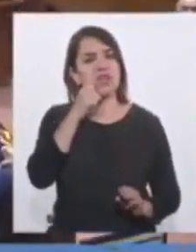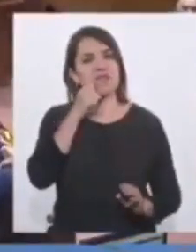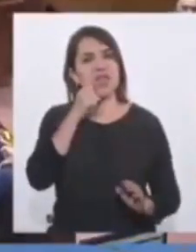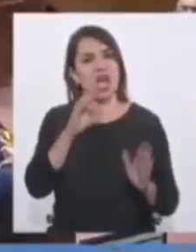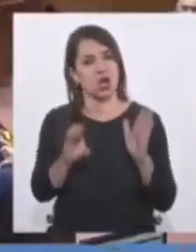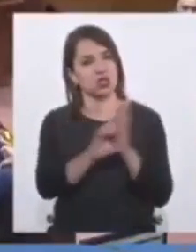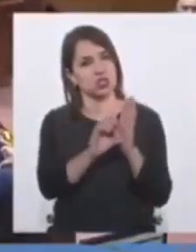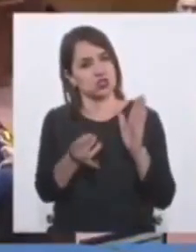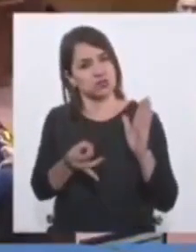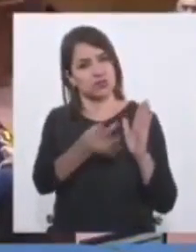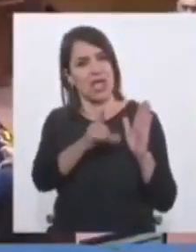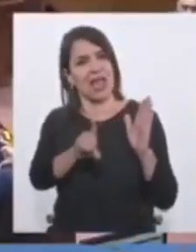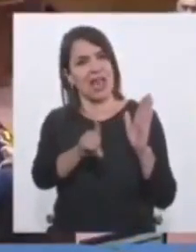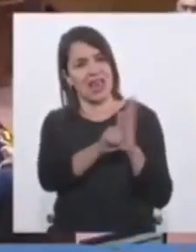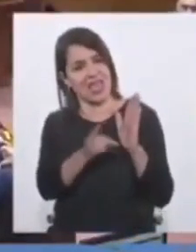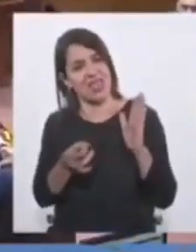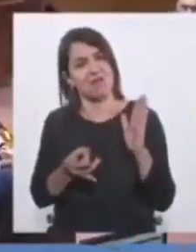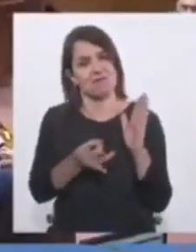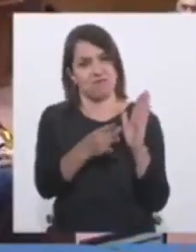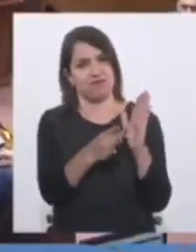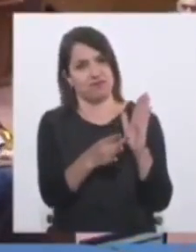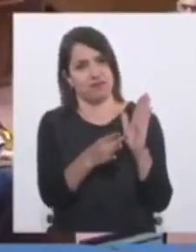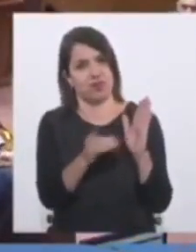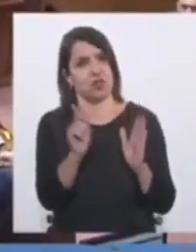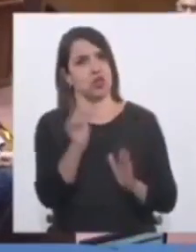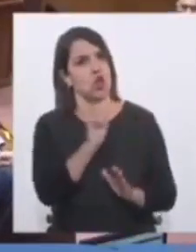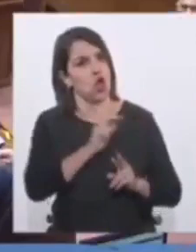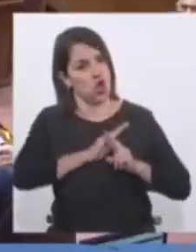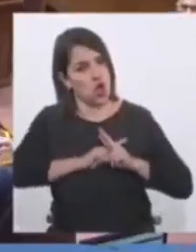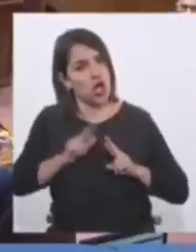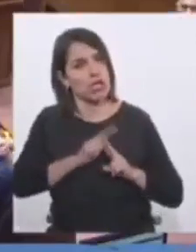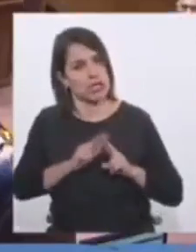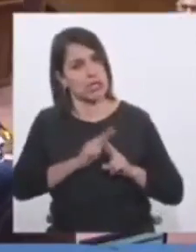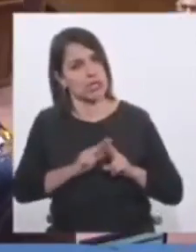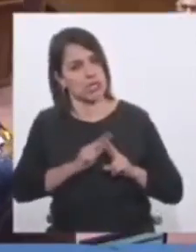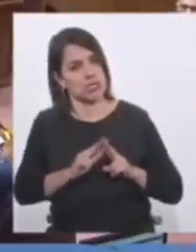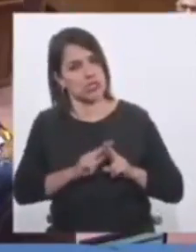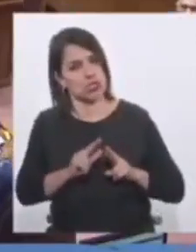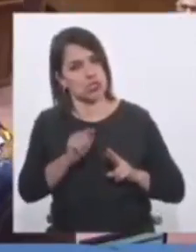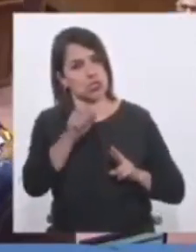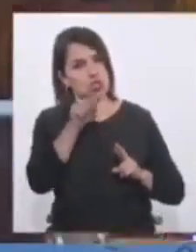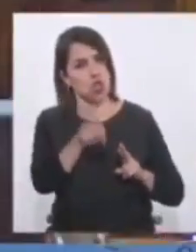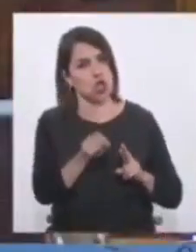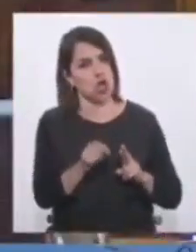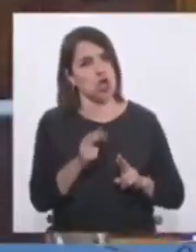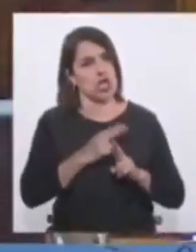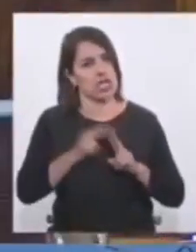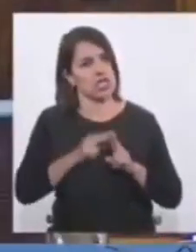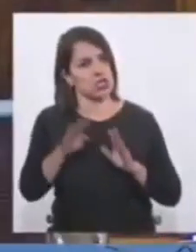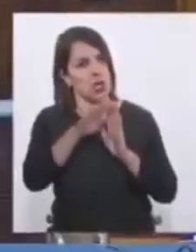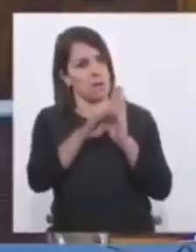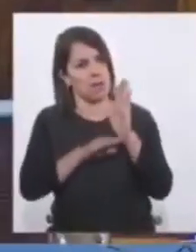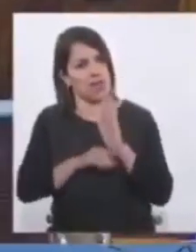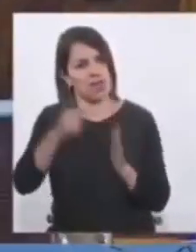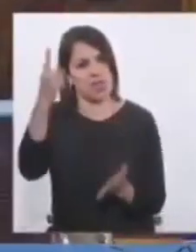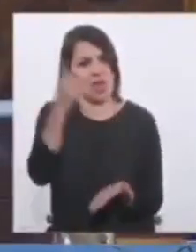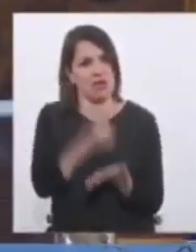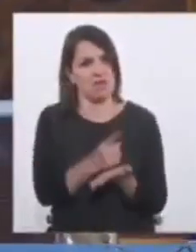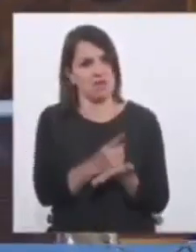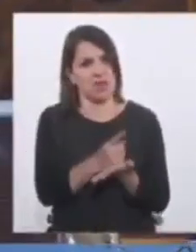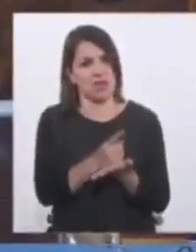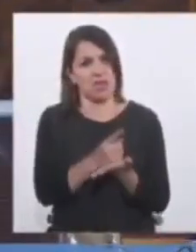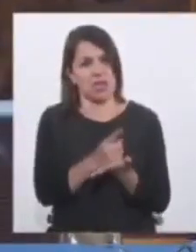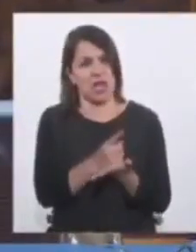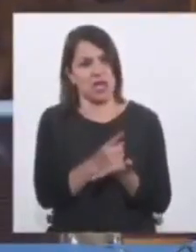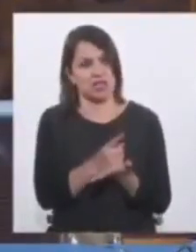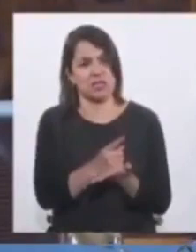Constitución y las leyes y haber dejado esta sin ejecución al omitir adoptar medidas eficaces para detener las violaciones graves a los